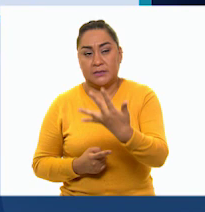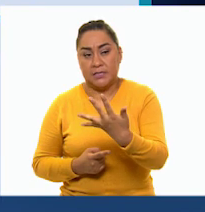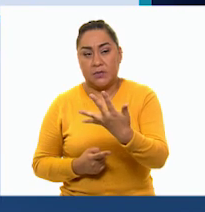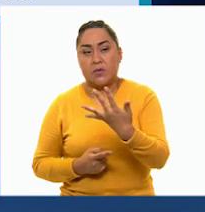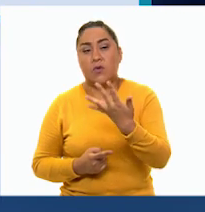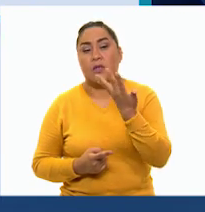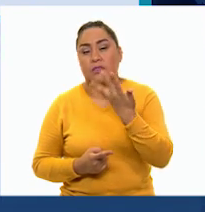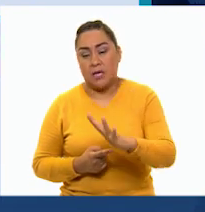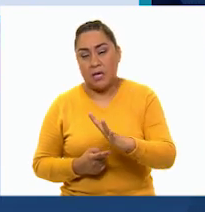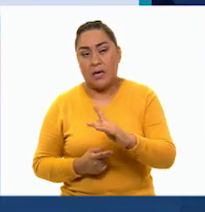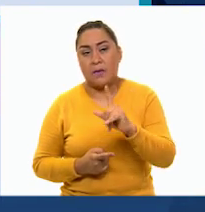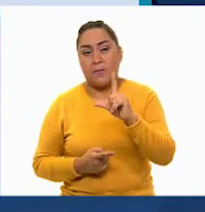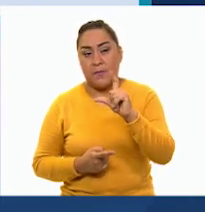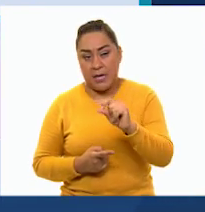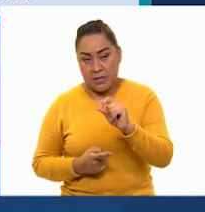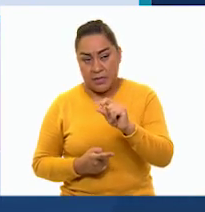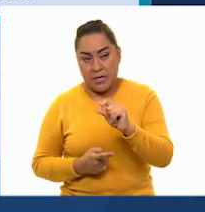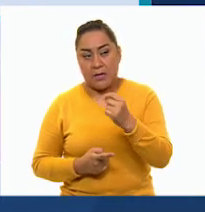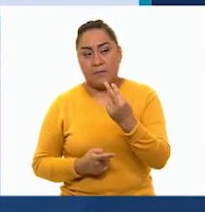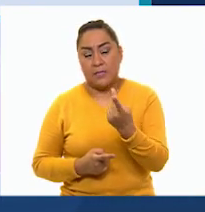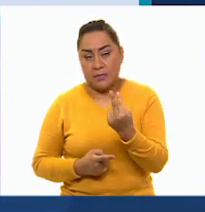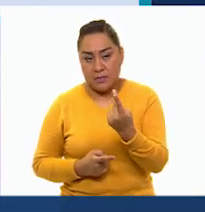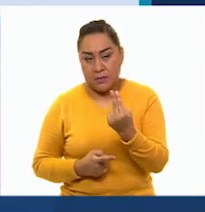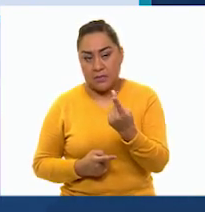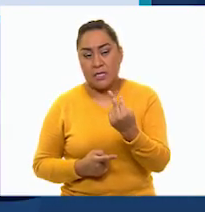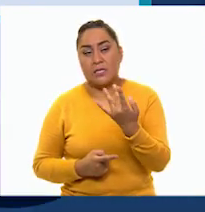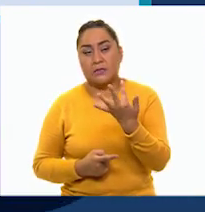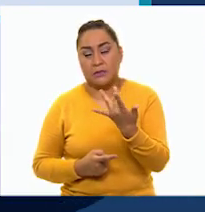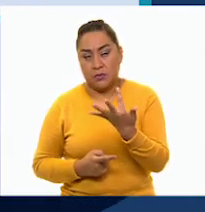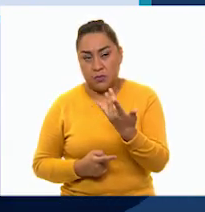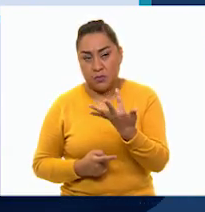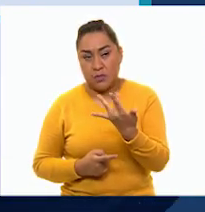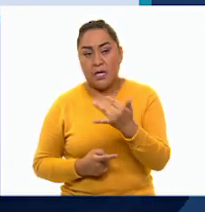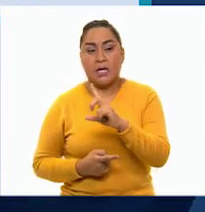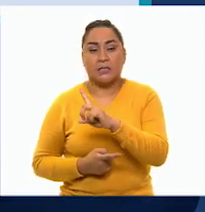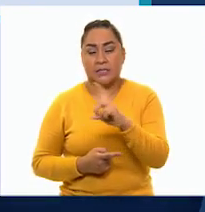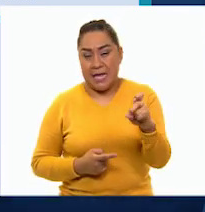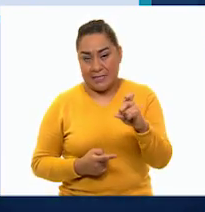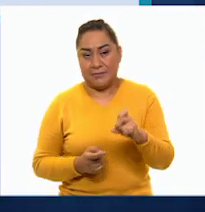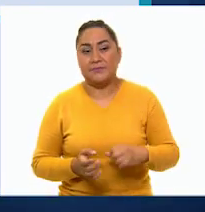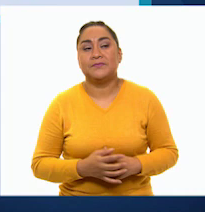el 10, el 20, el 25, el 50 y el 100.